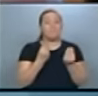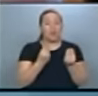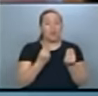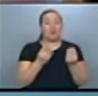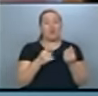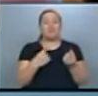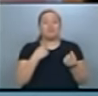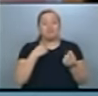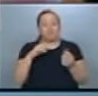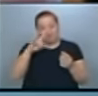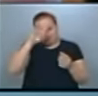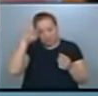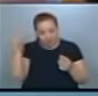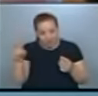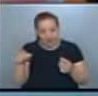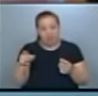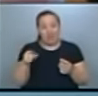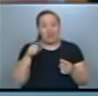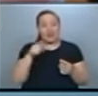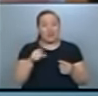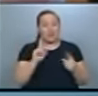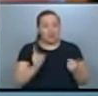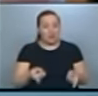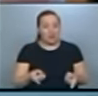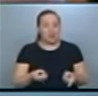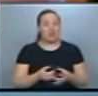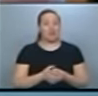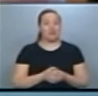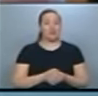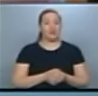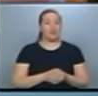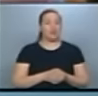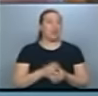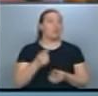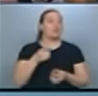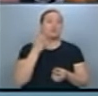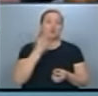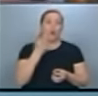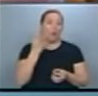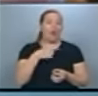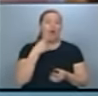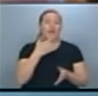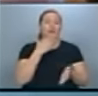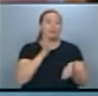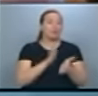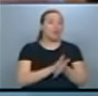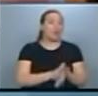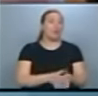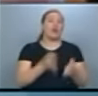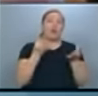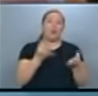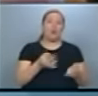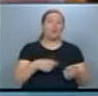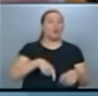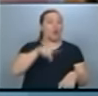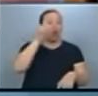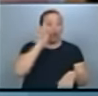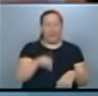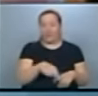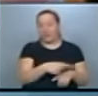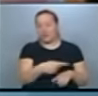una infidelidad, de esto se habló, se habla y se va a hablar durante todo el día y los próximos